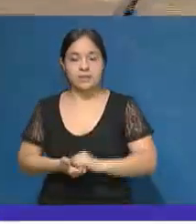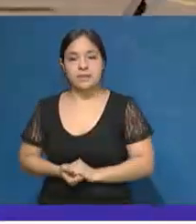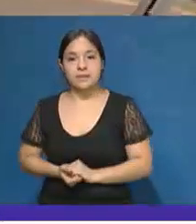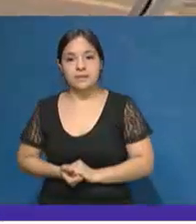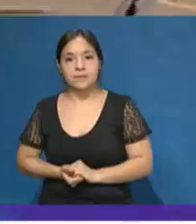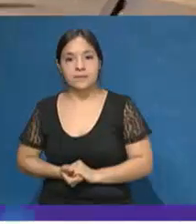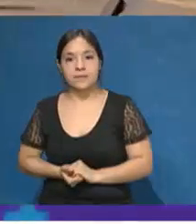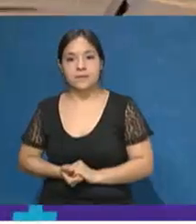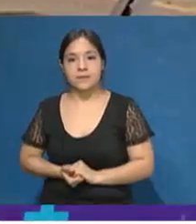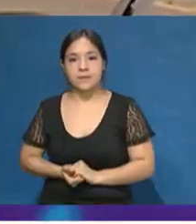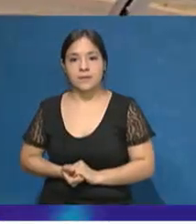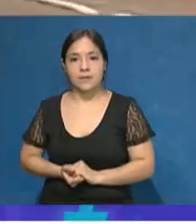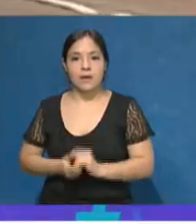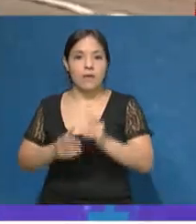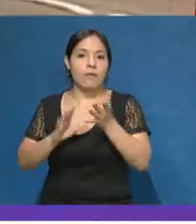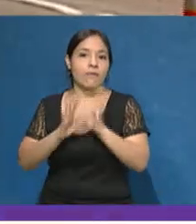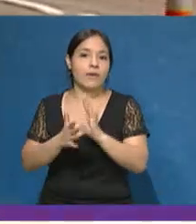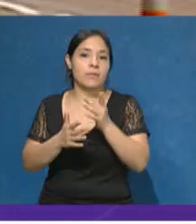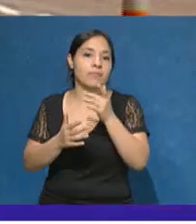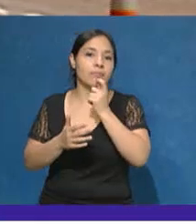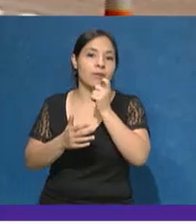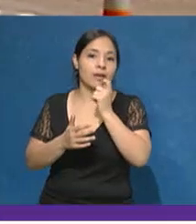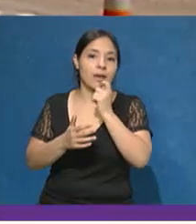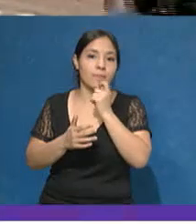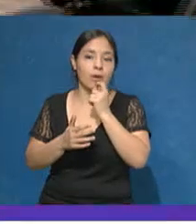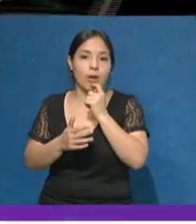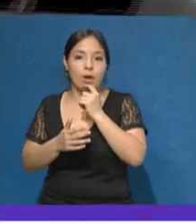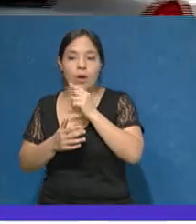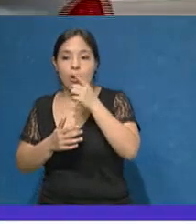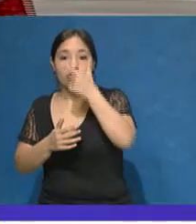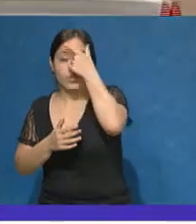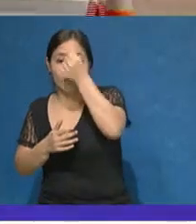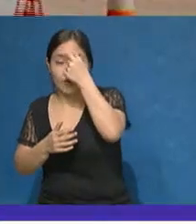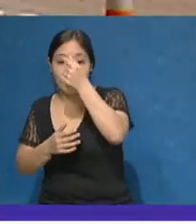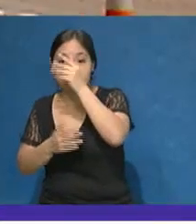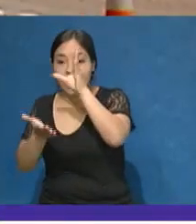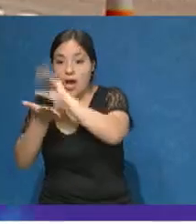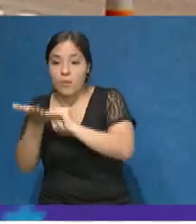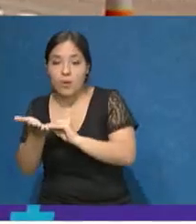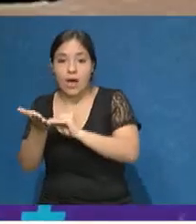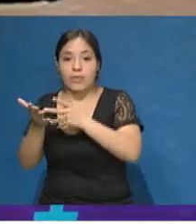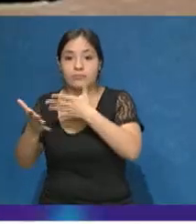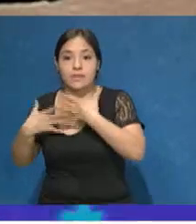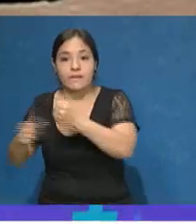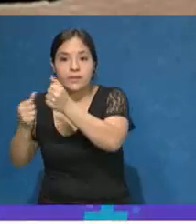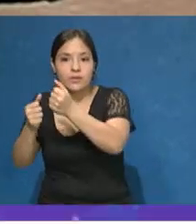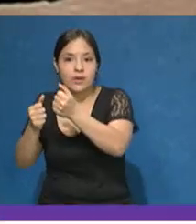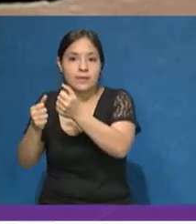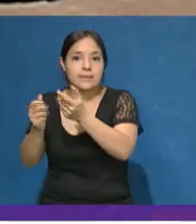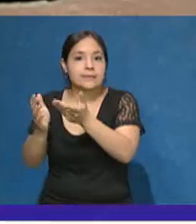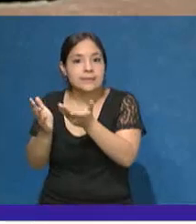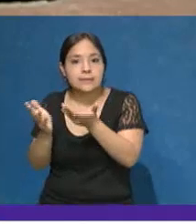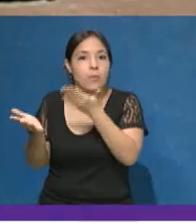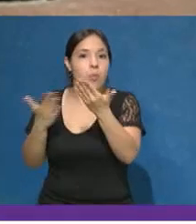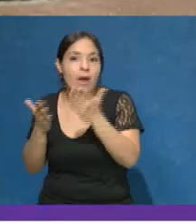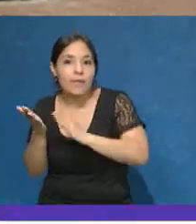poco margen de apelación para los defensores de este chófer los recursos están